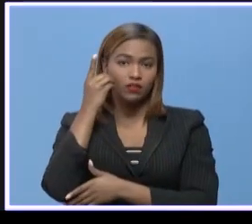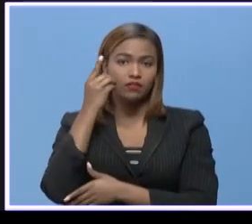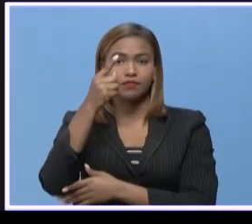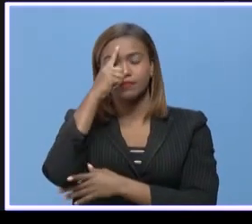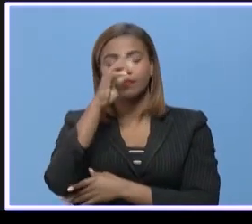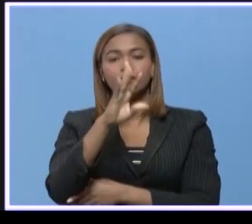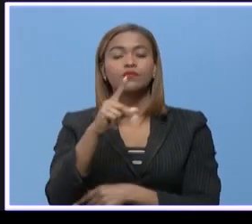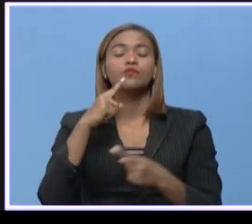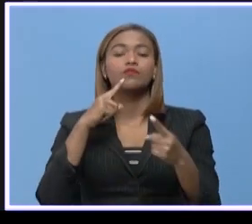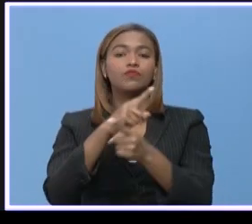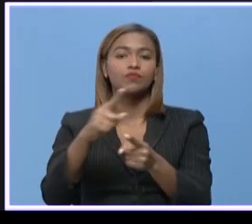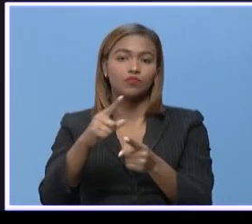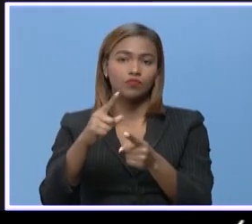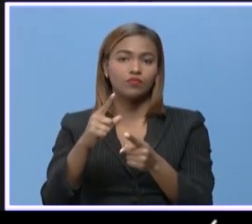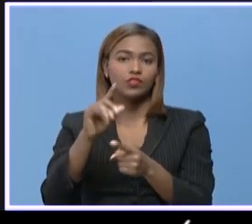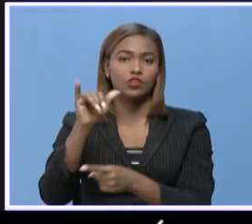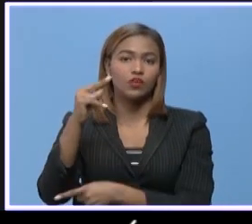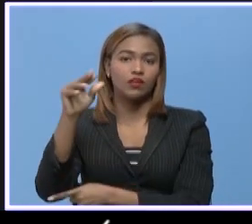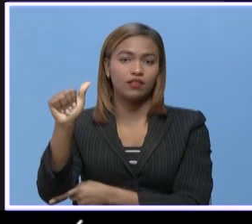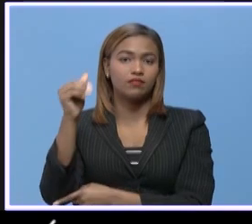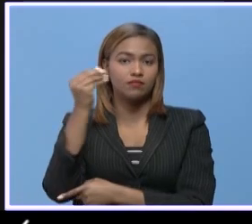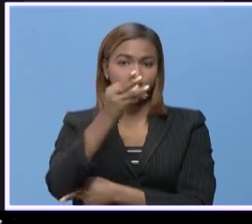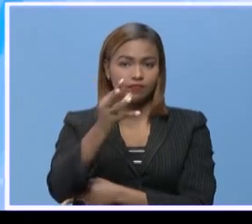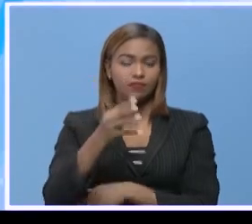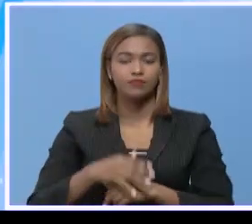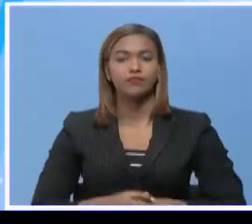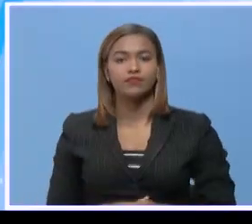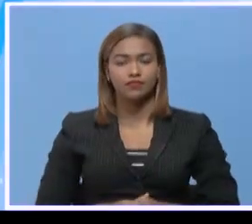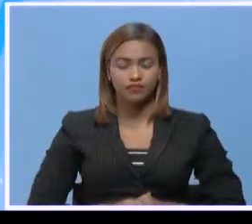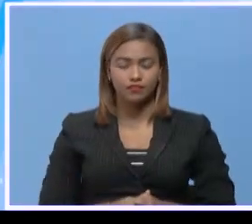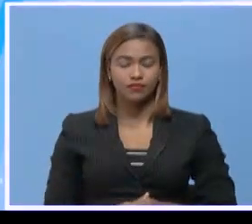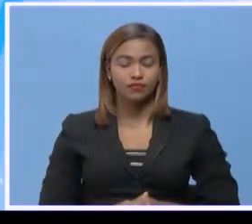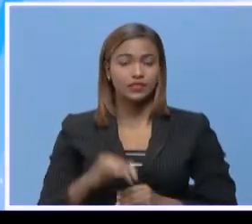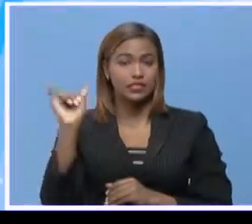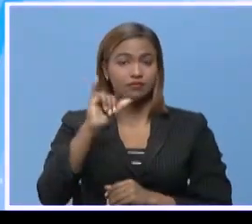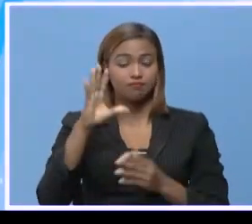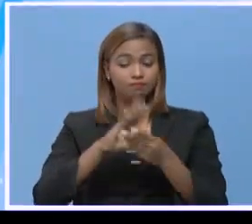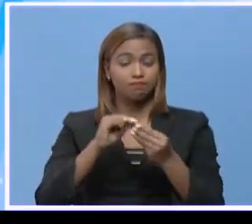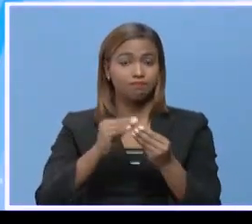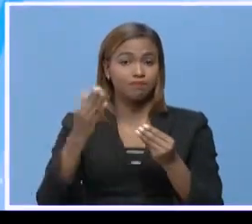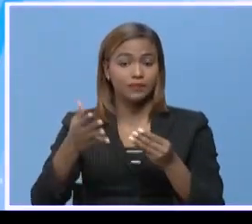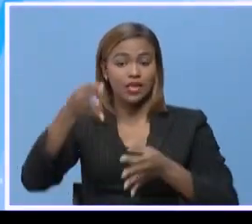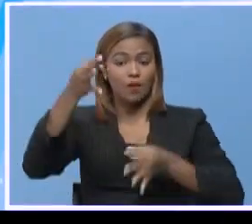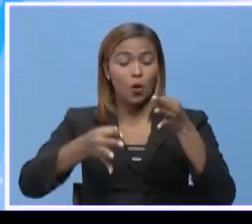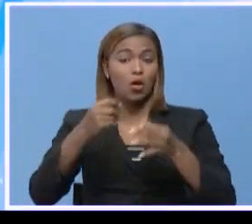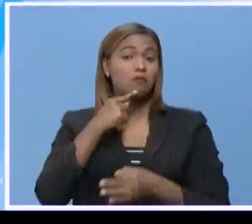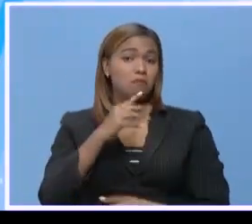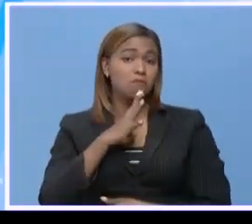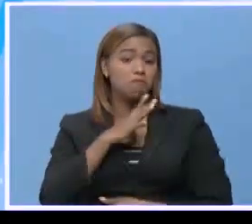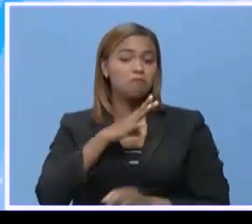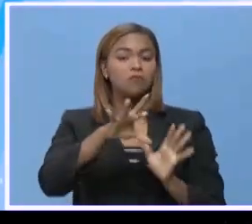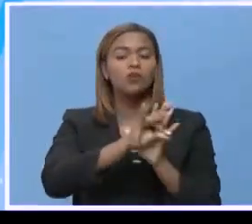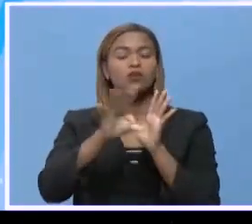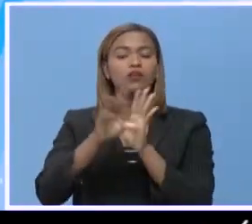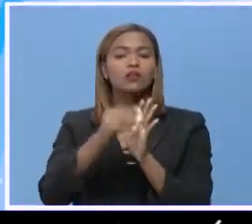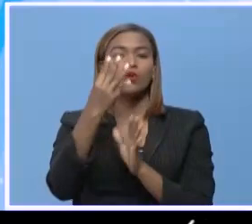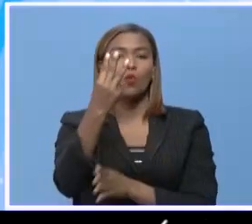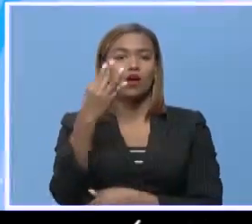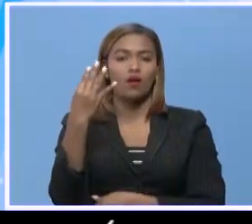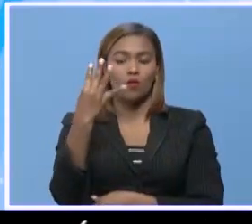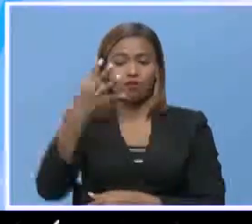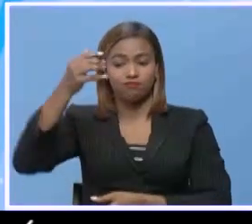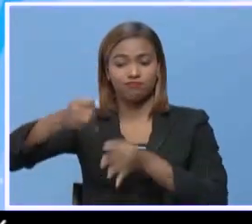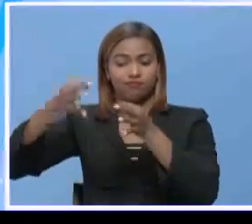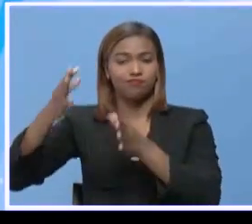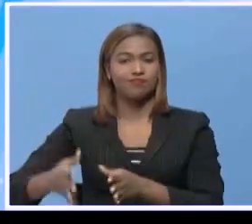Para 4RD Noticias, Joanna Báez. Y es que precisamente abogados favorecen la escogencia de los 4 jueces para